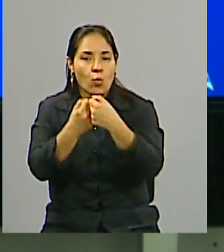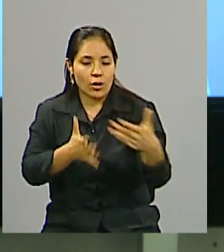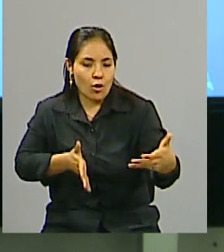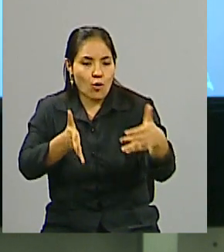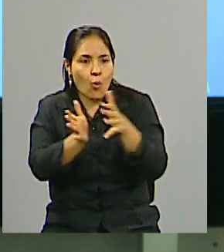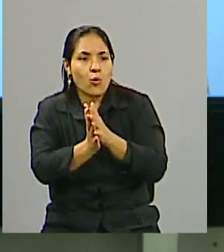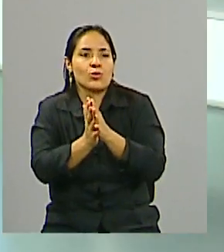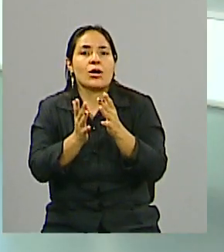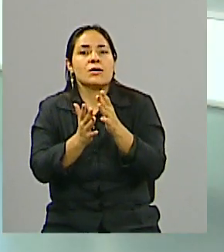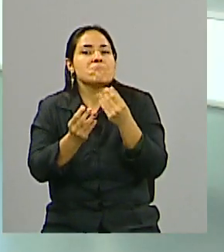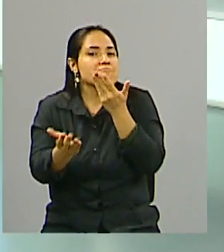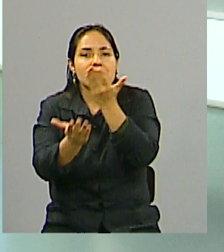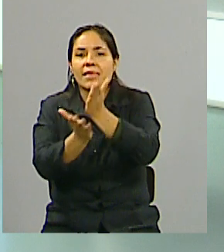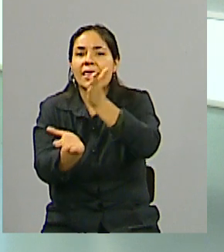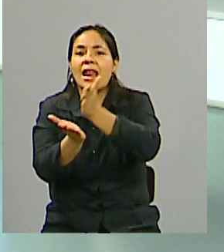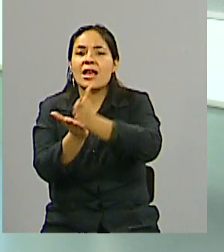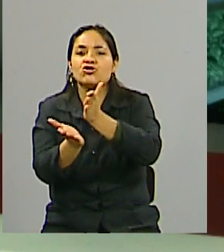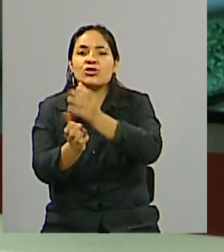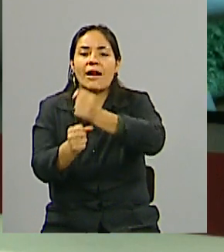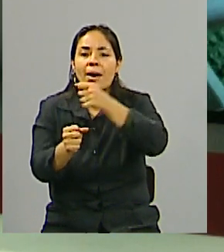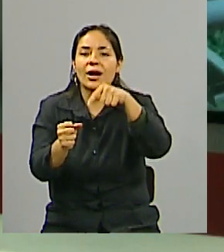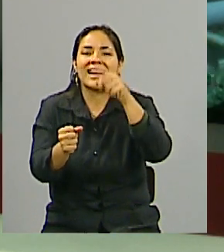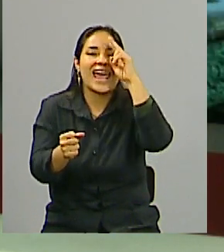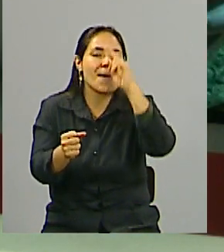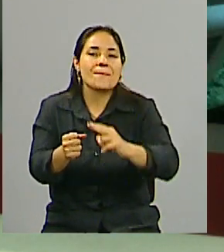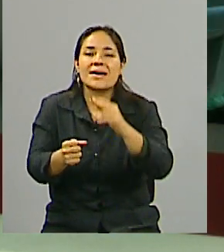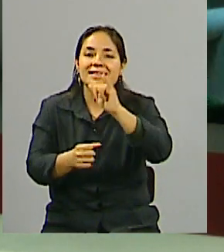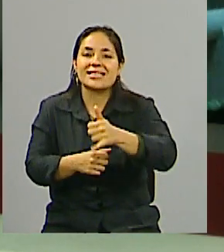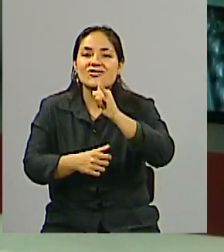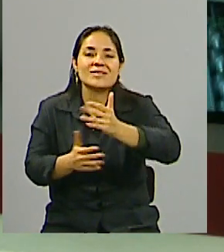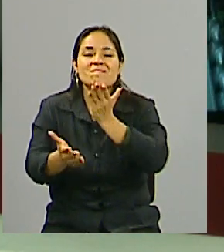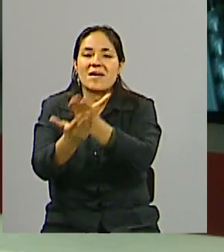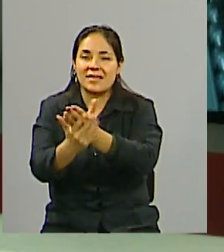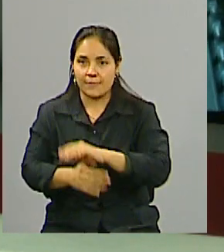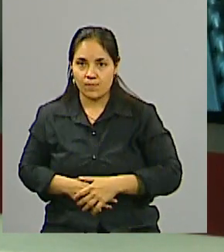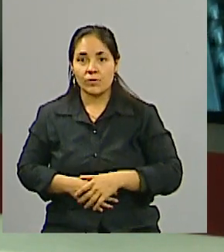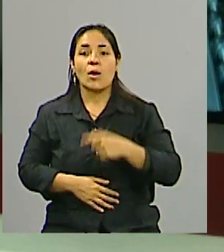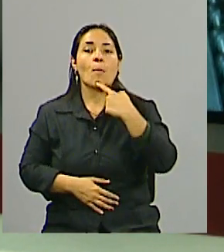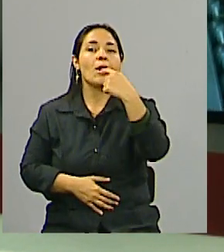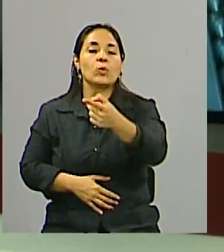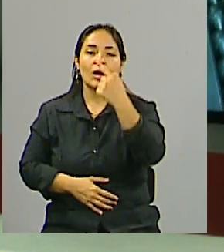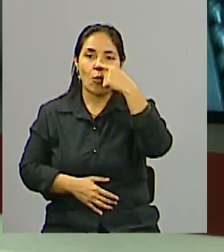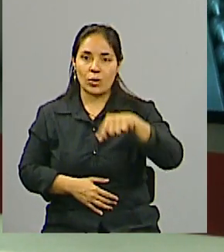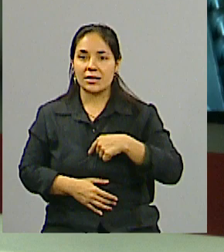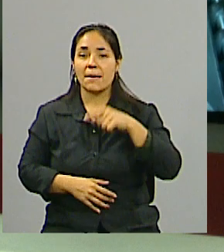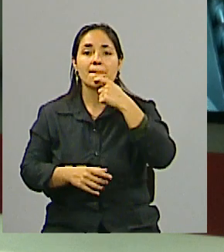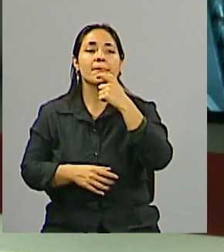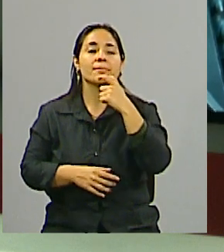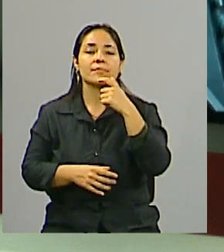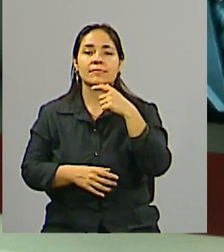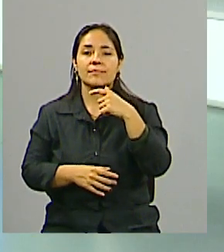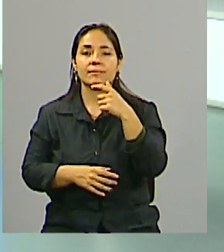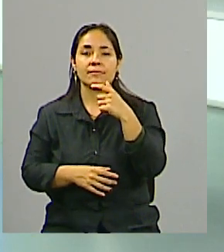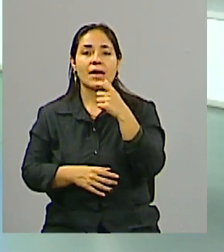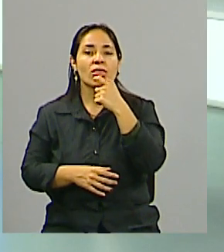respetar los derechos laborales. La otra pregunta que te quería hacer, Patricia, es ¿cómo está la provincia en el tema generación de empleo? Porque se habla mucho